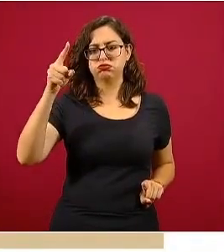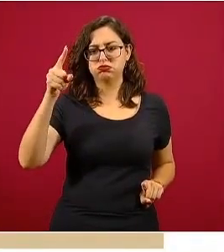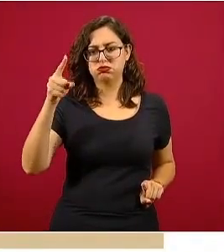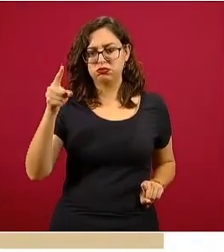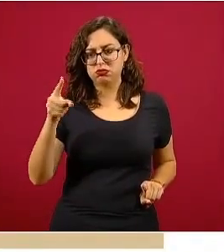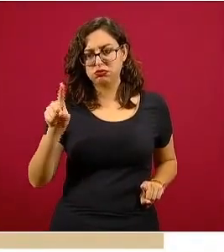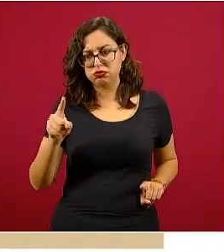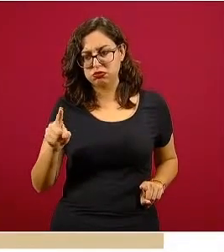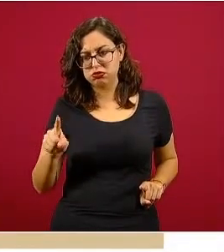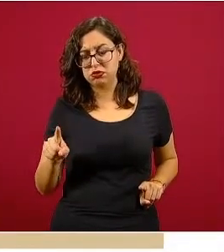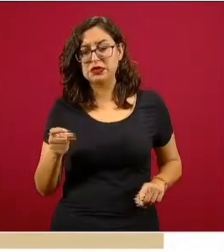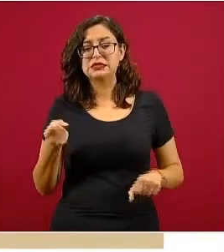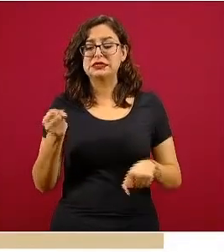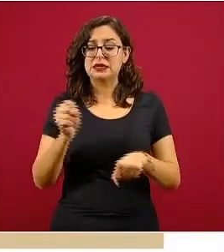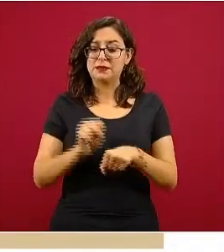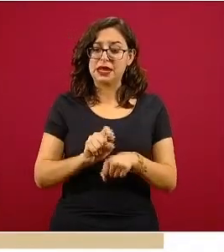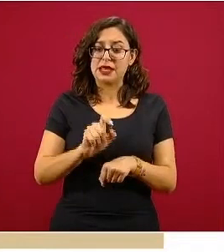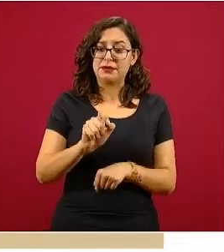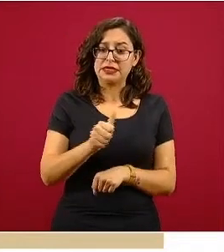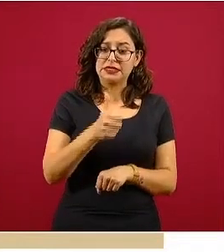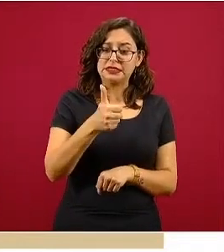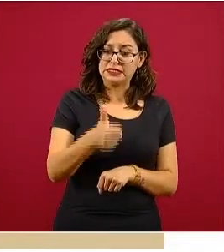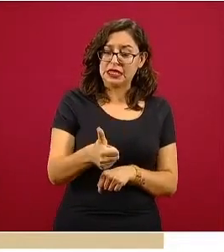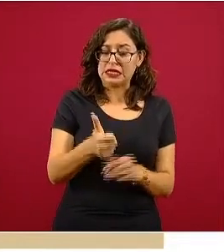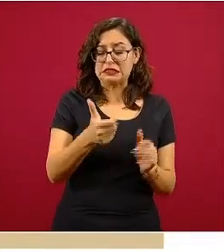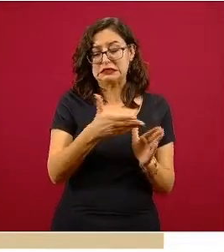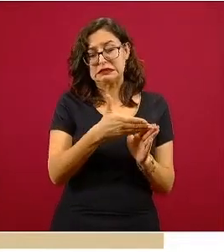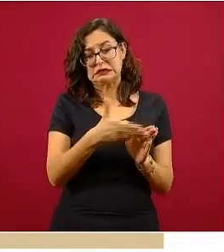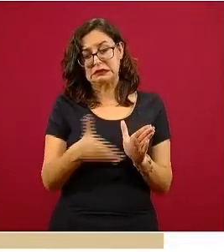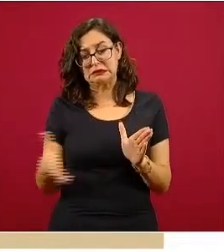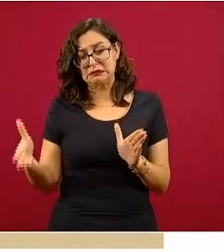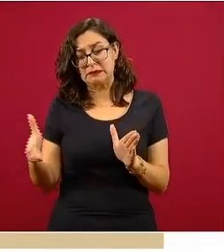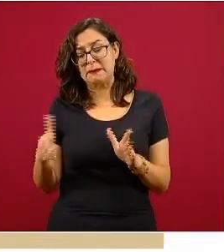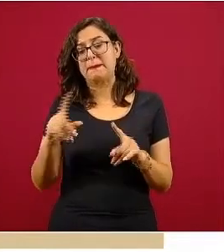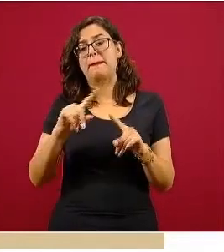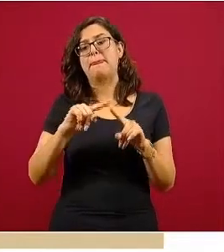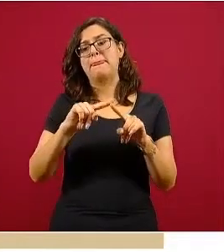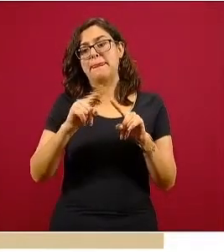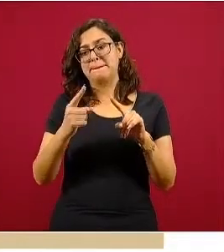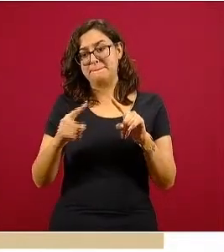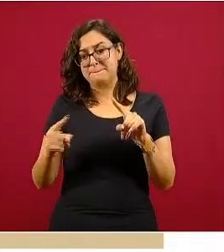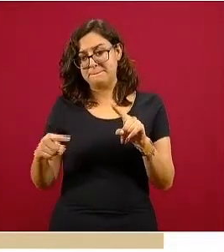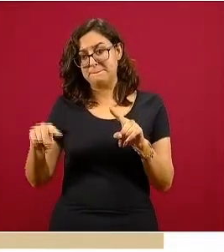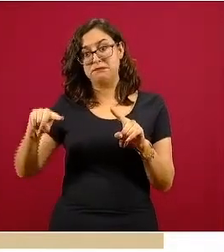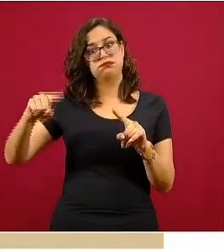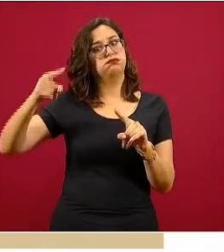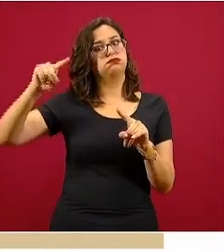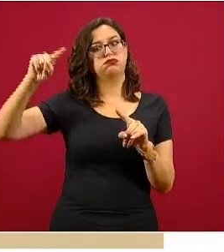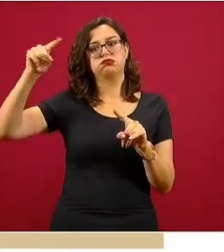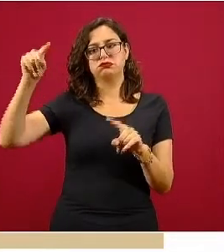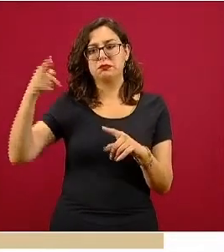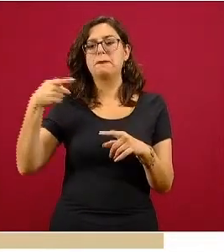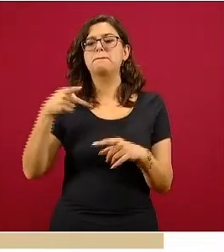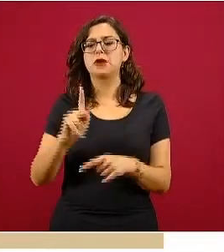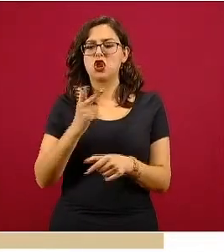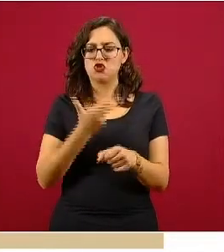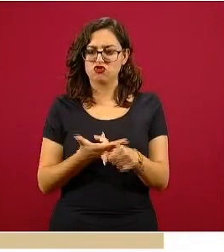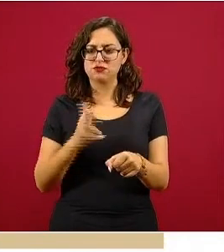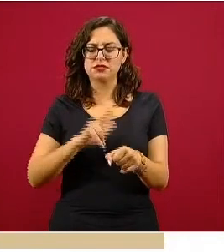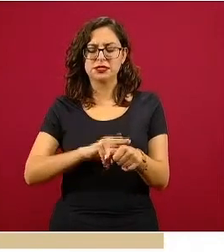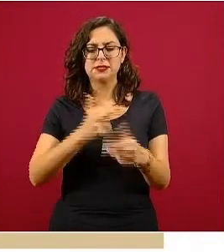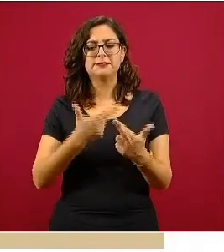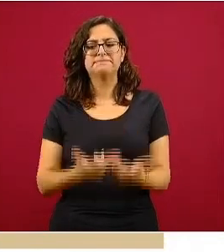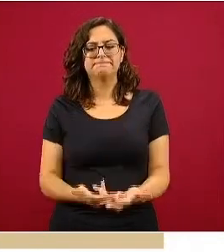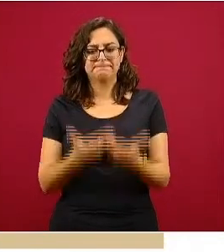tendencia ascendente desde la semana 26 en adelante. Todavía hay buena disponibilidad hospitalaria, más del 38% de